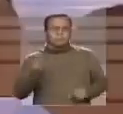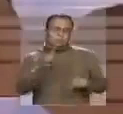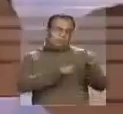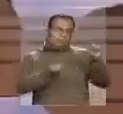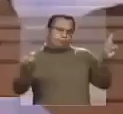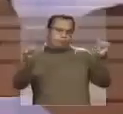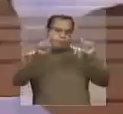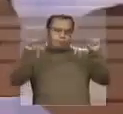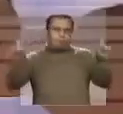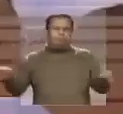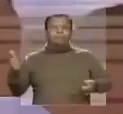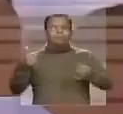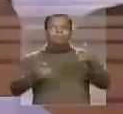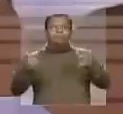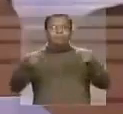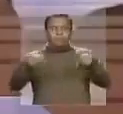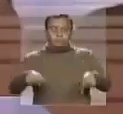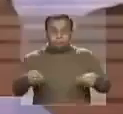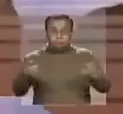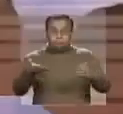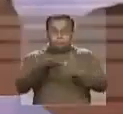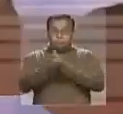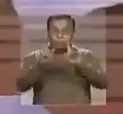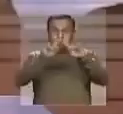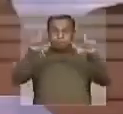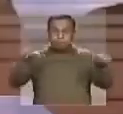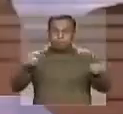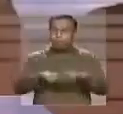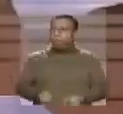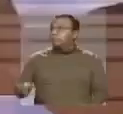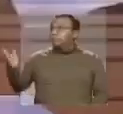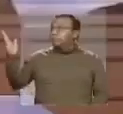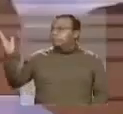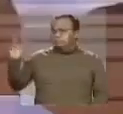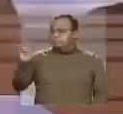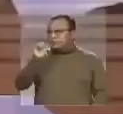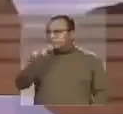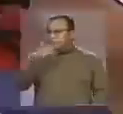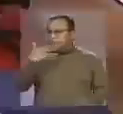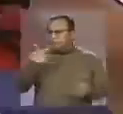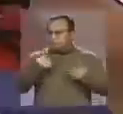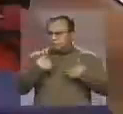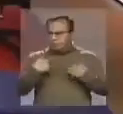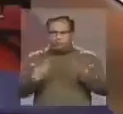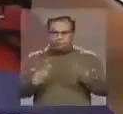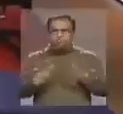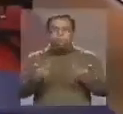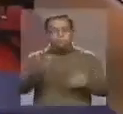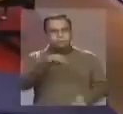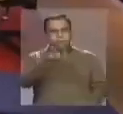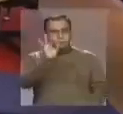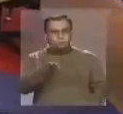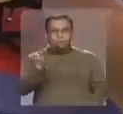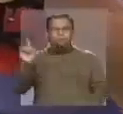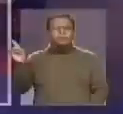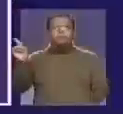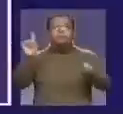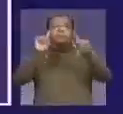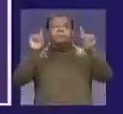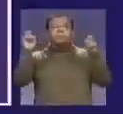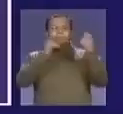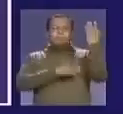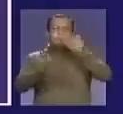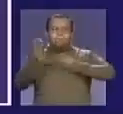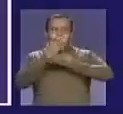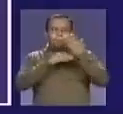de ellos tiene que ver, por ejemplo, con nuestro siguiente gráfico, con hechos victimizantes. Veamos los datos. Estos son